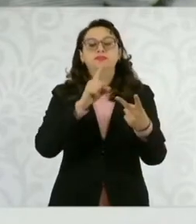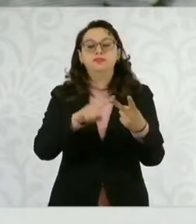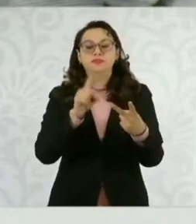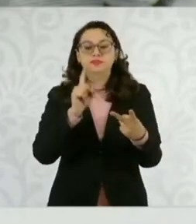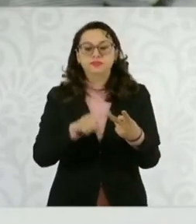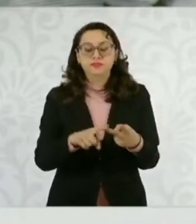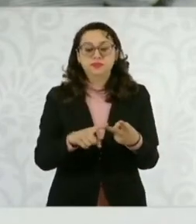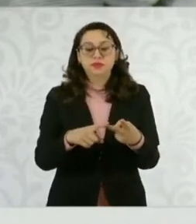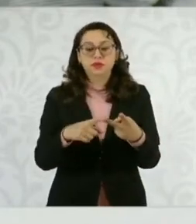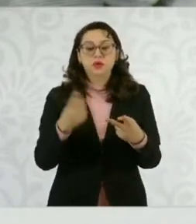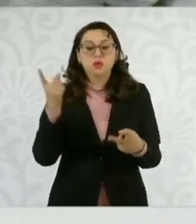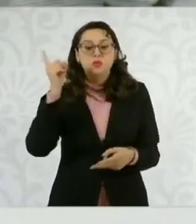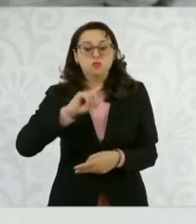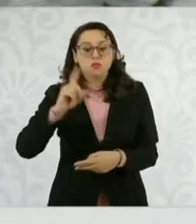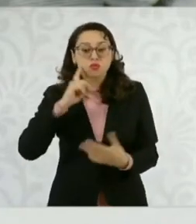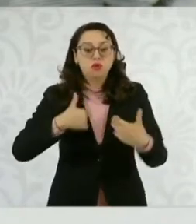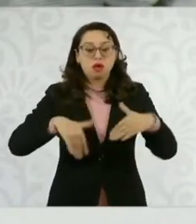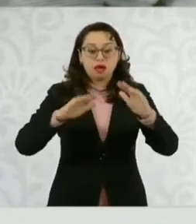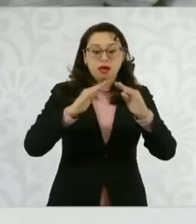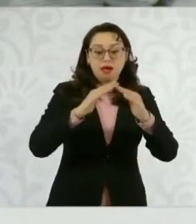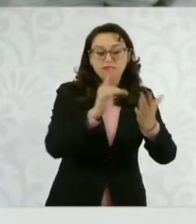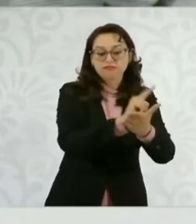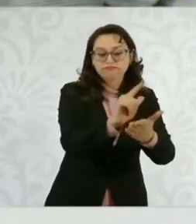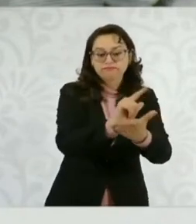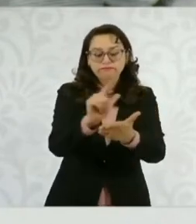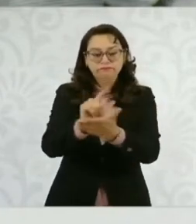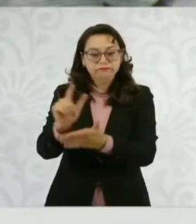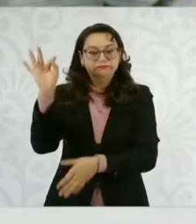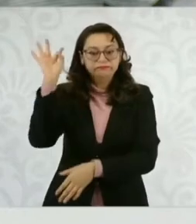hogar puedan tener